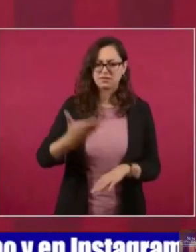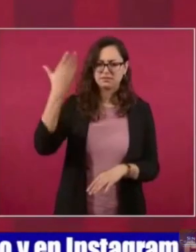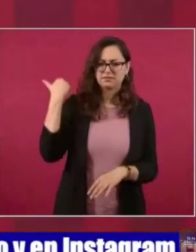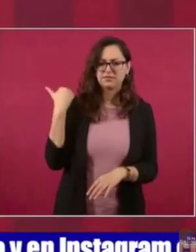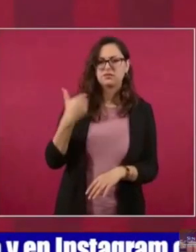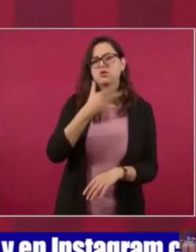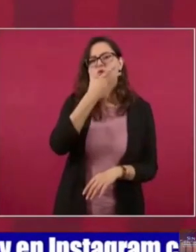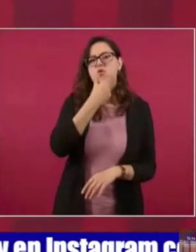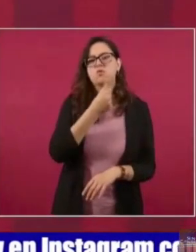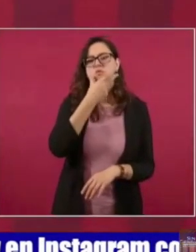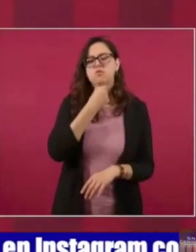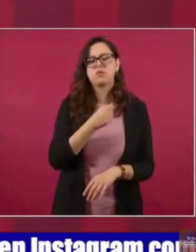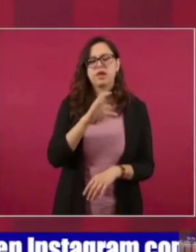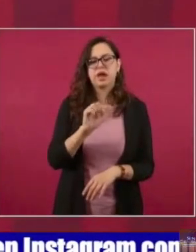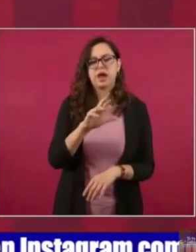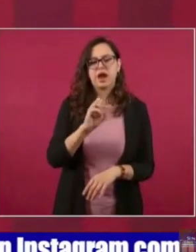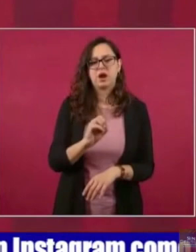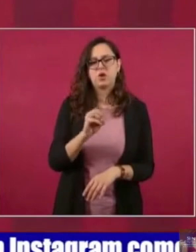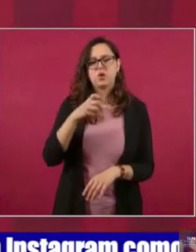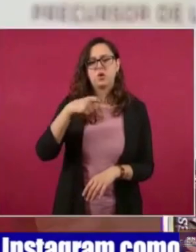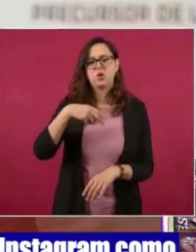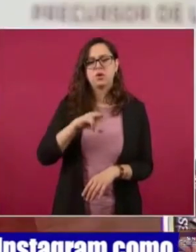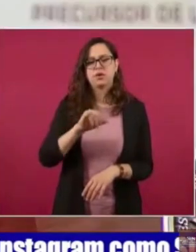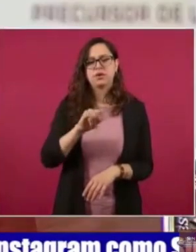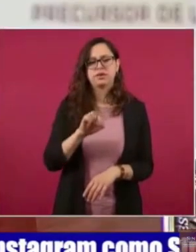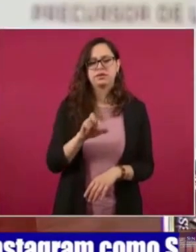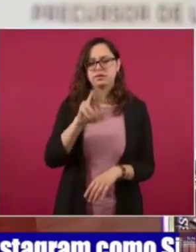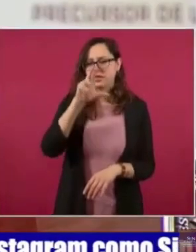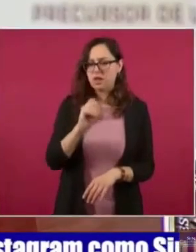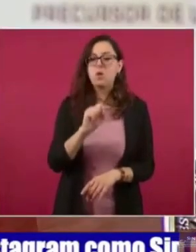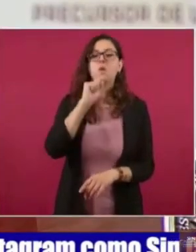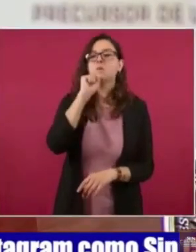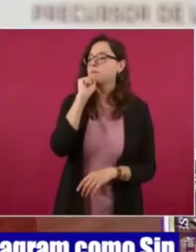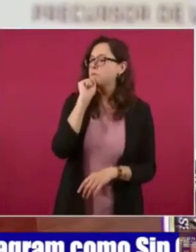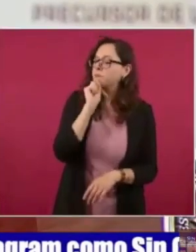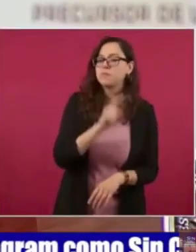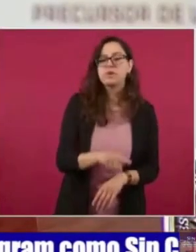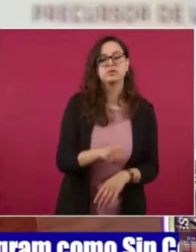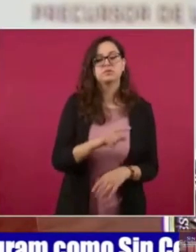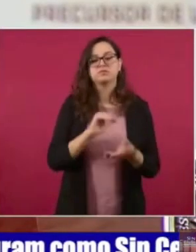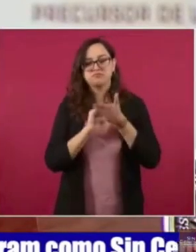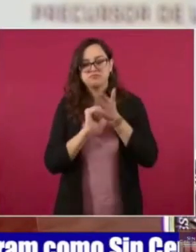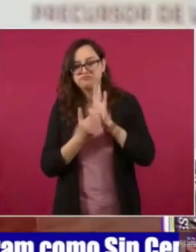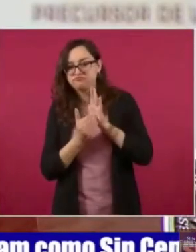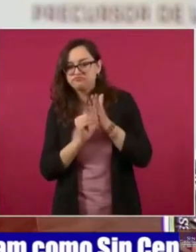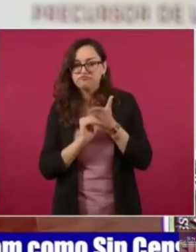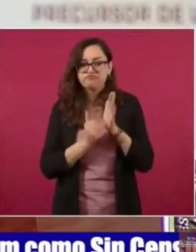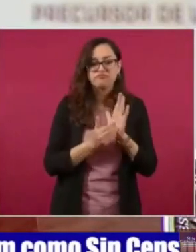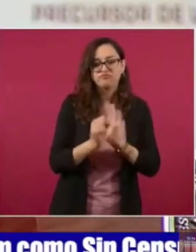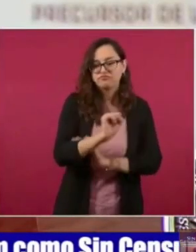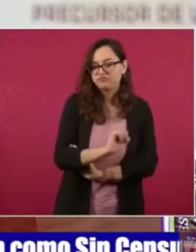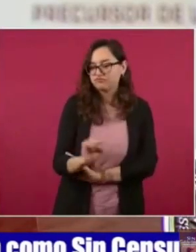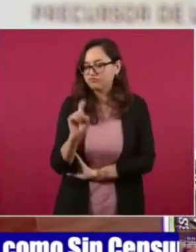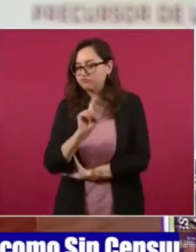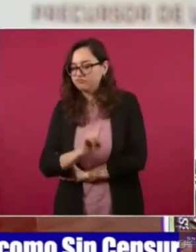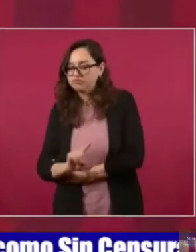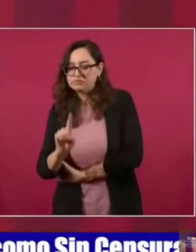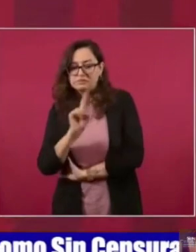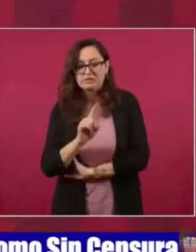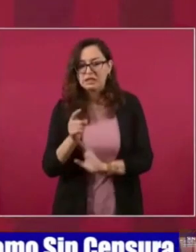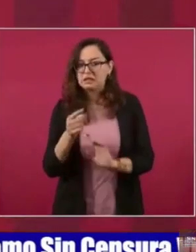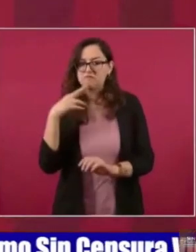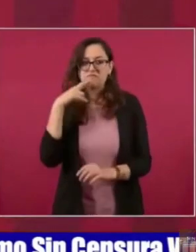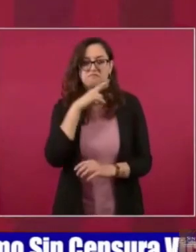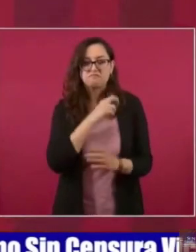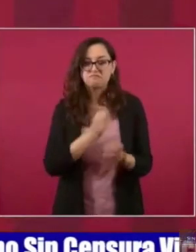hayan sido votados por el pueblo. Y uno de esos que no ha sido votado por el pueblo, pero que pide defender al INE, es precisamente